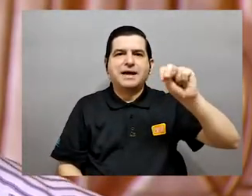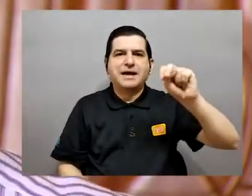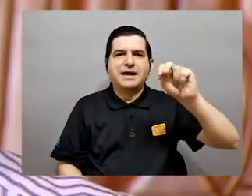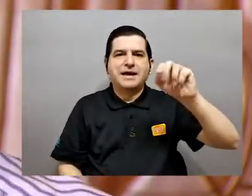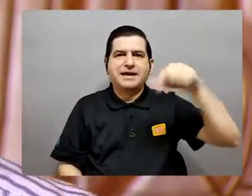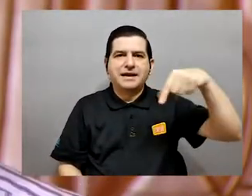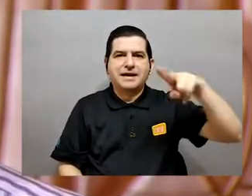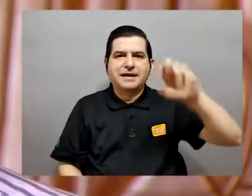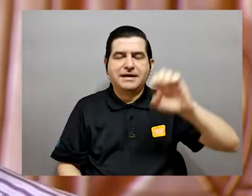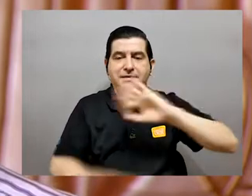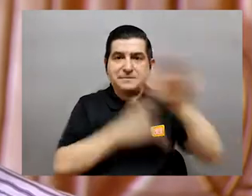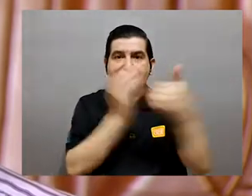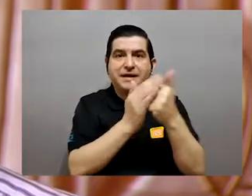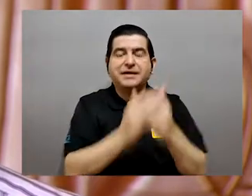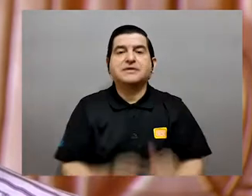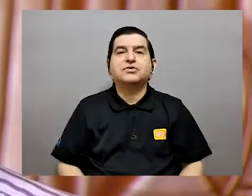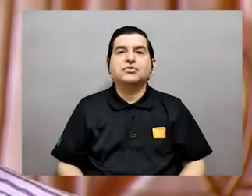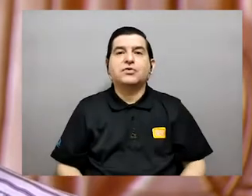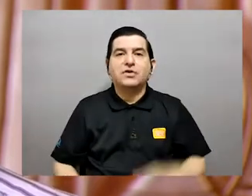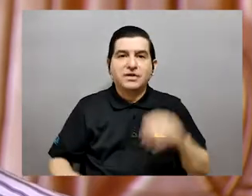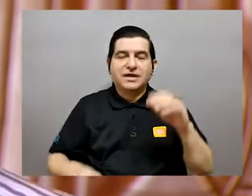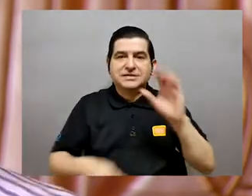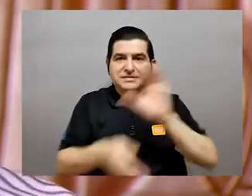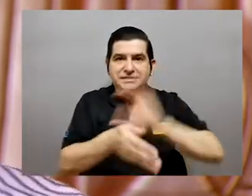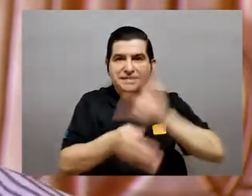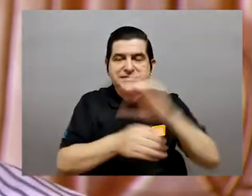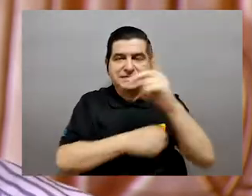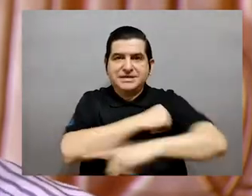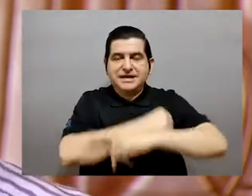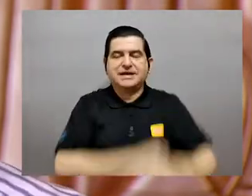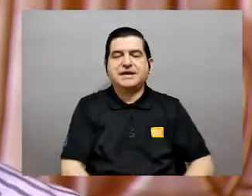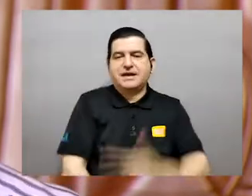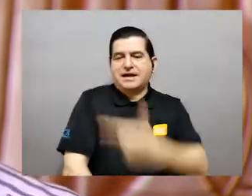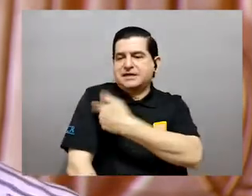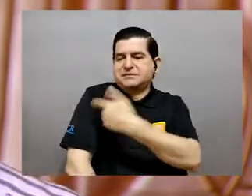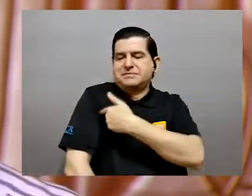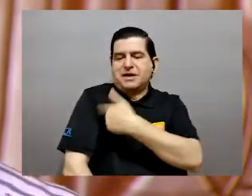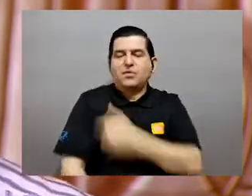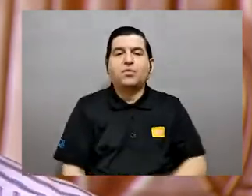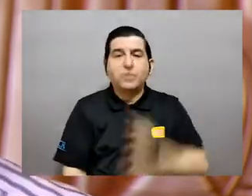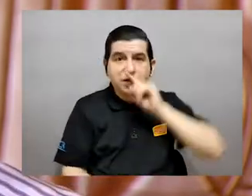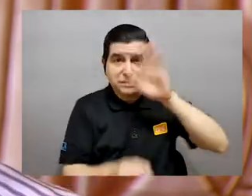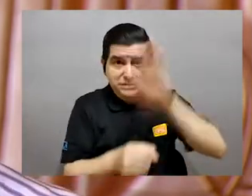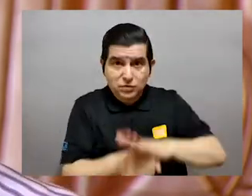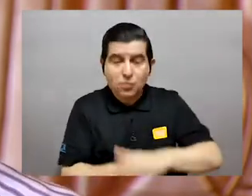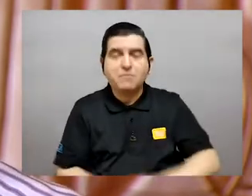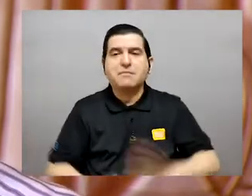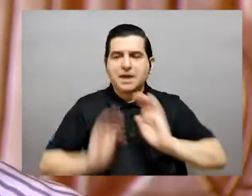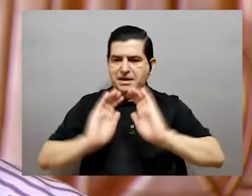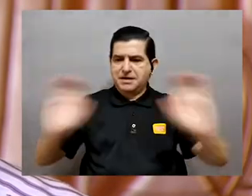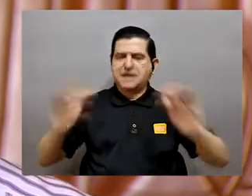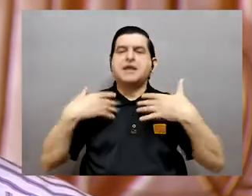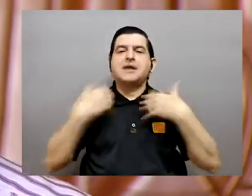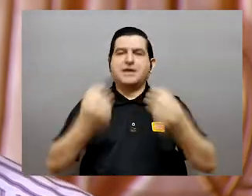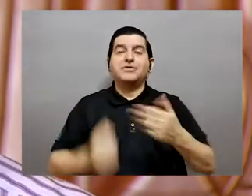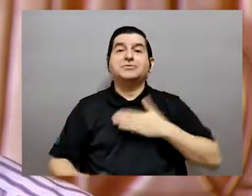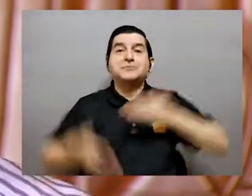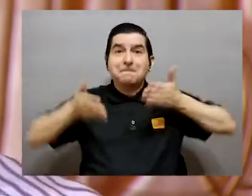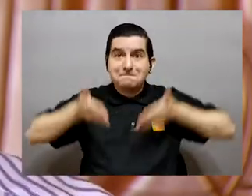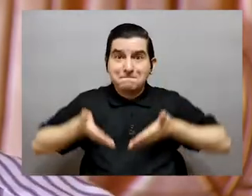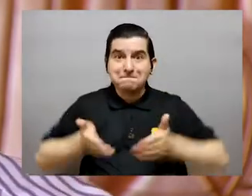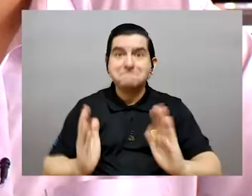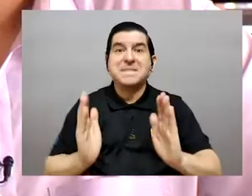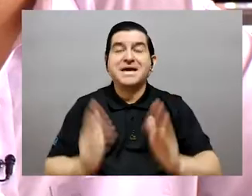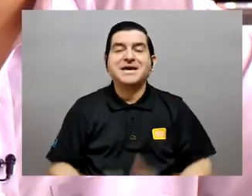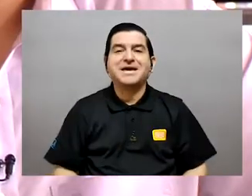siempre veía que cualquier recurso que ayudara a la comunicación era bienvenido y